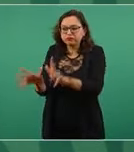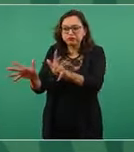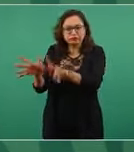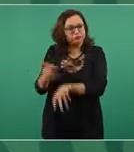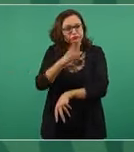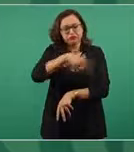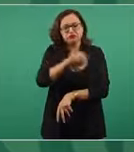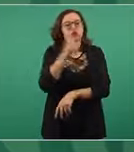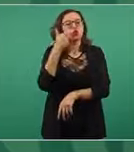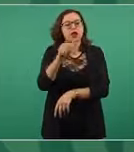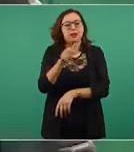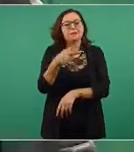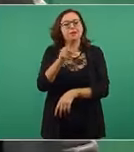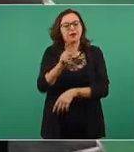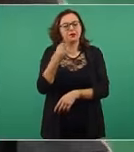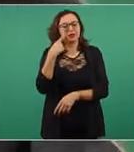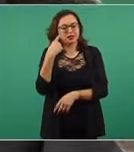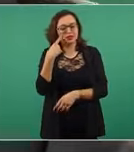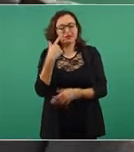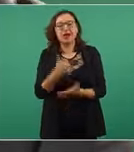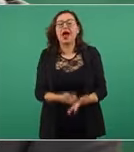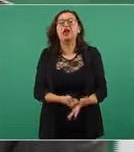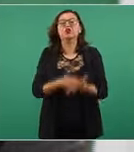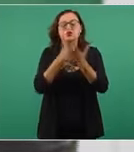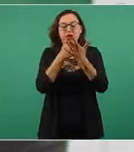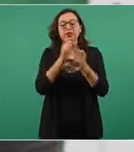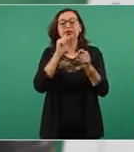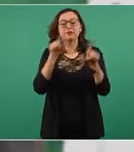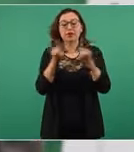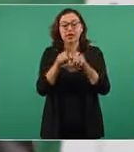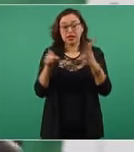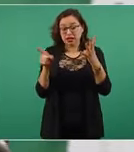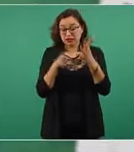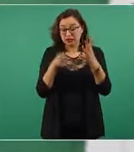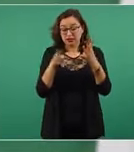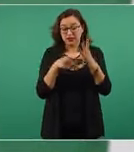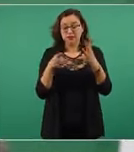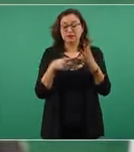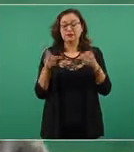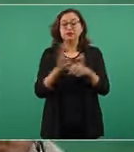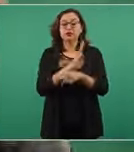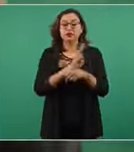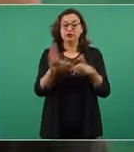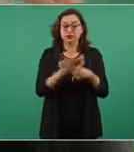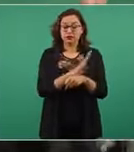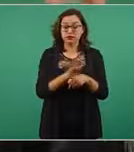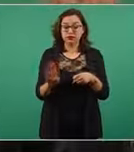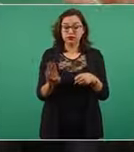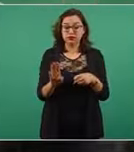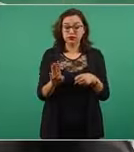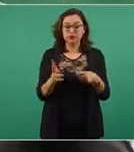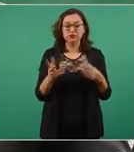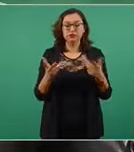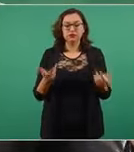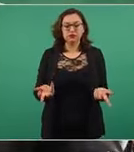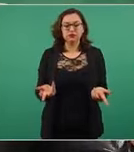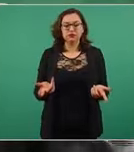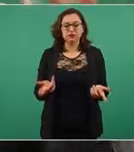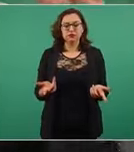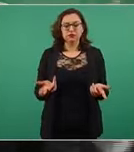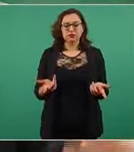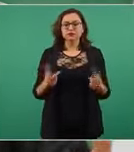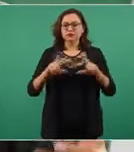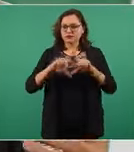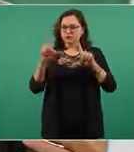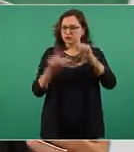de arriba? Bueno, que se tiene prestigio en